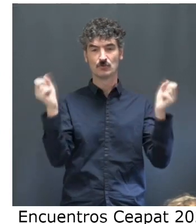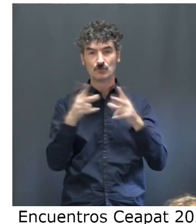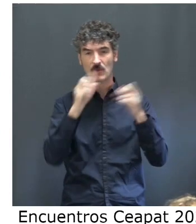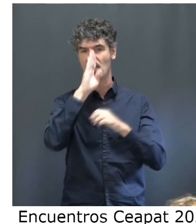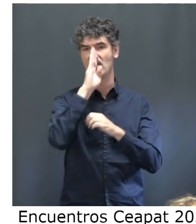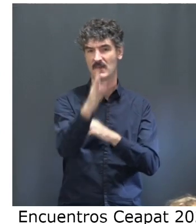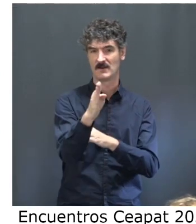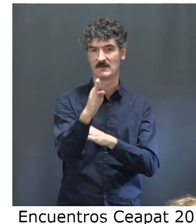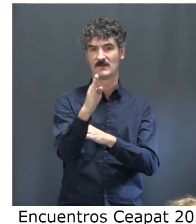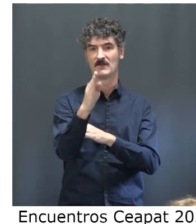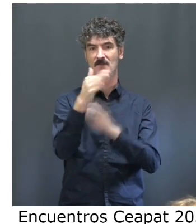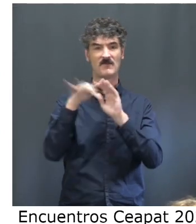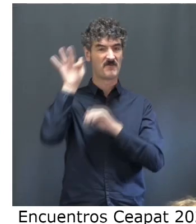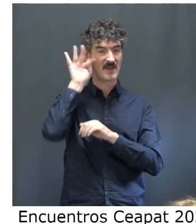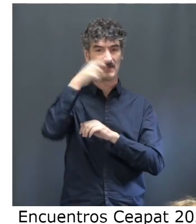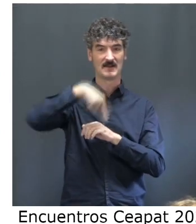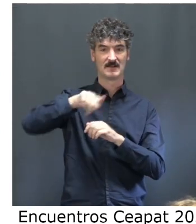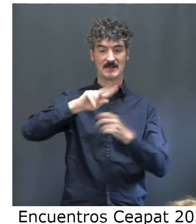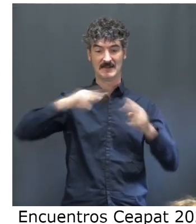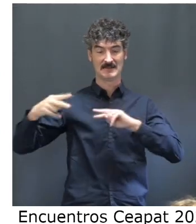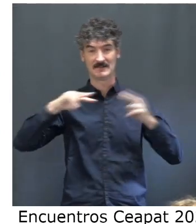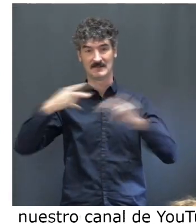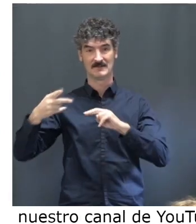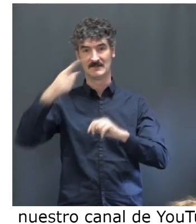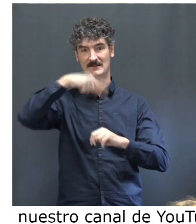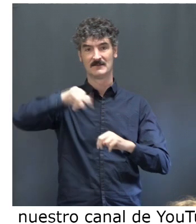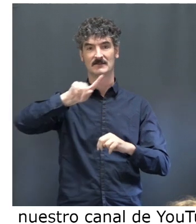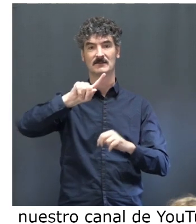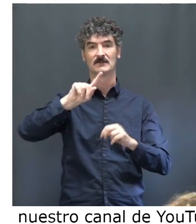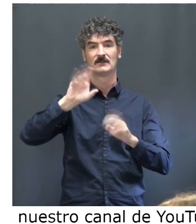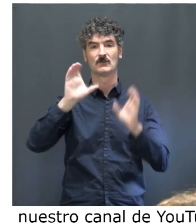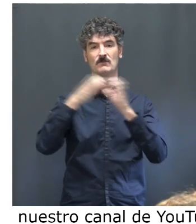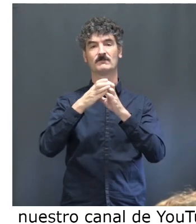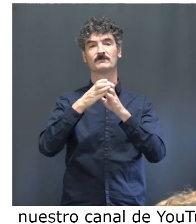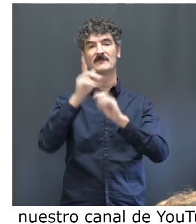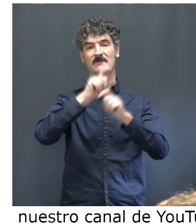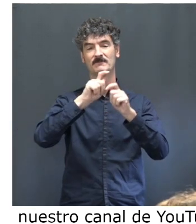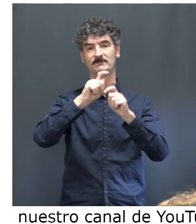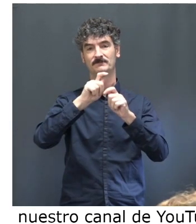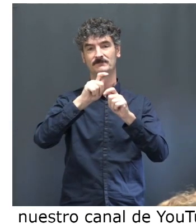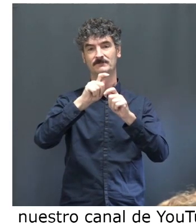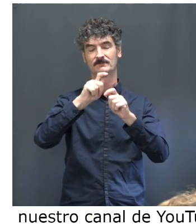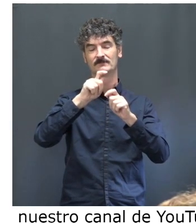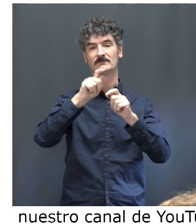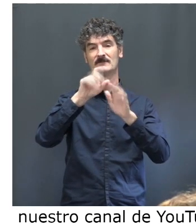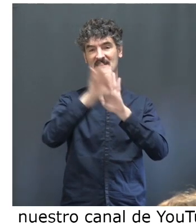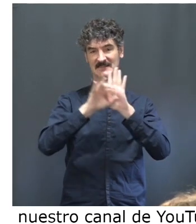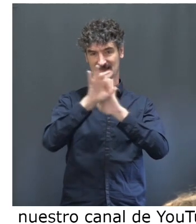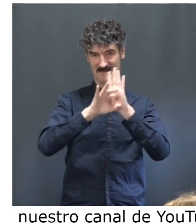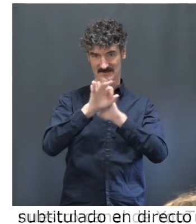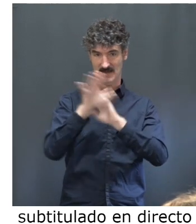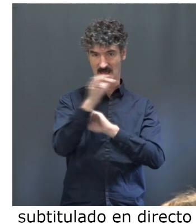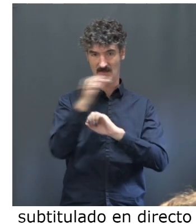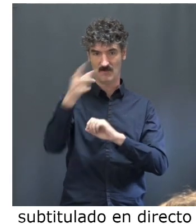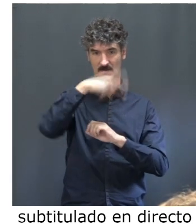directo a cargo de FIAPAS e interpretación en lengua de signos española por parte de Signar, con la intención siempre de incluir de manera adecuada al